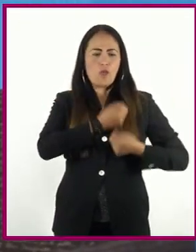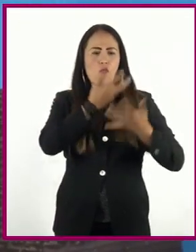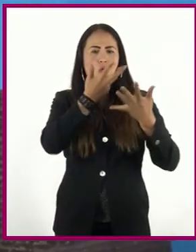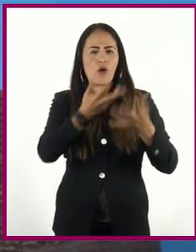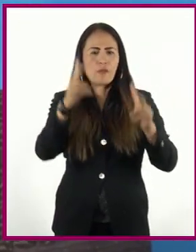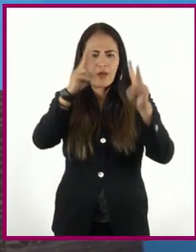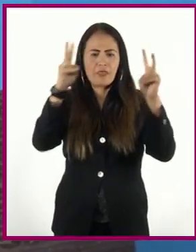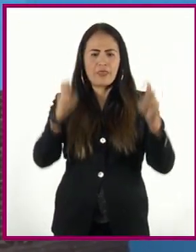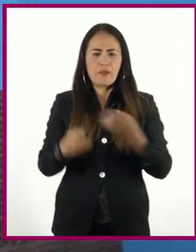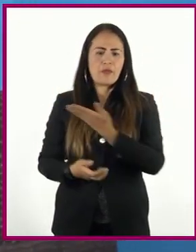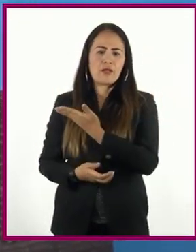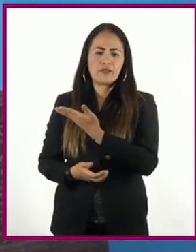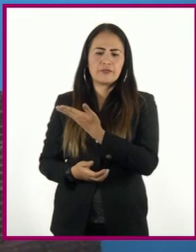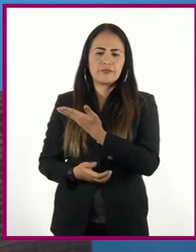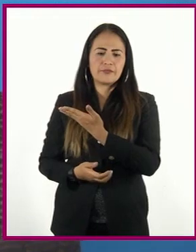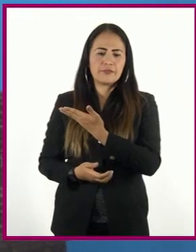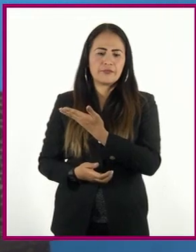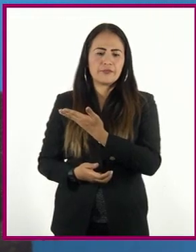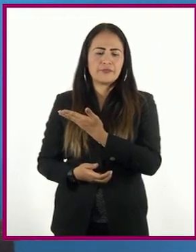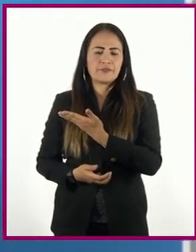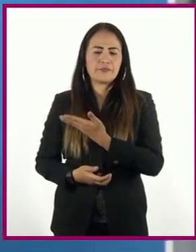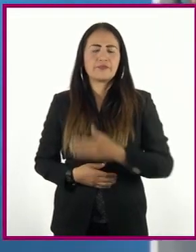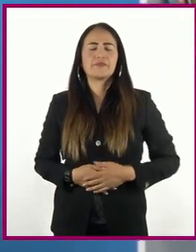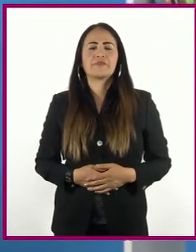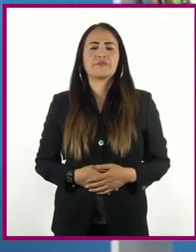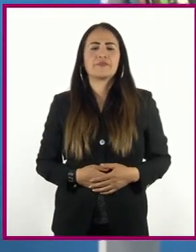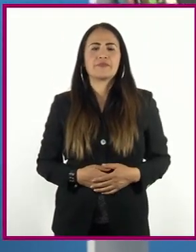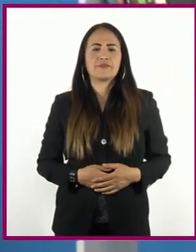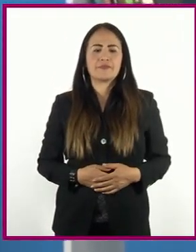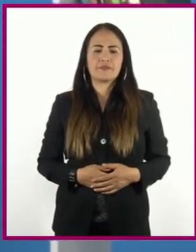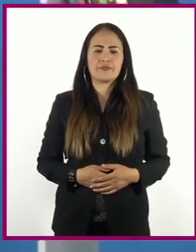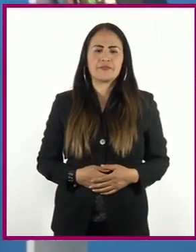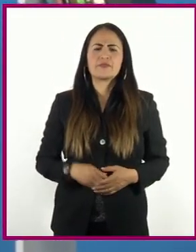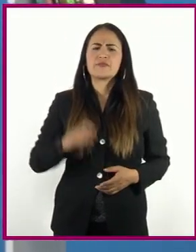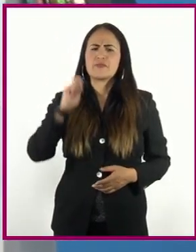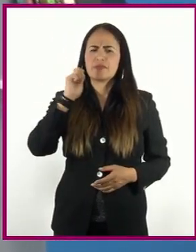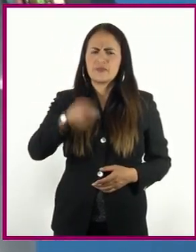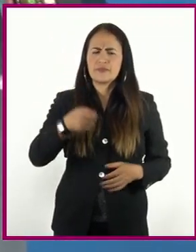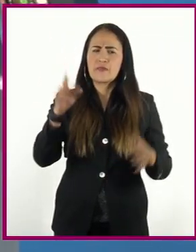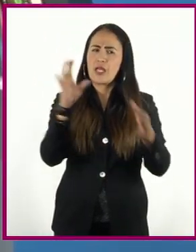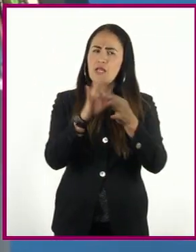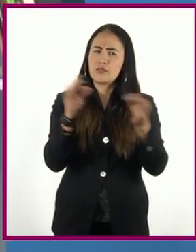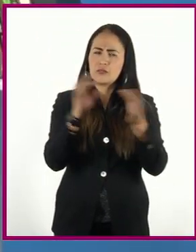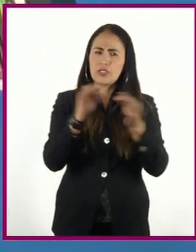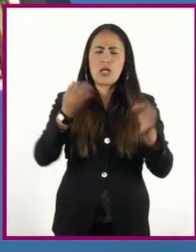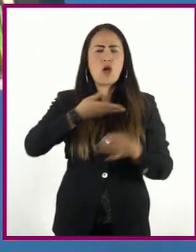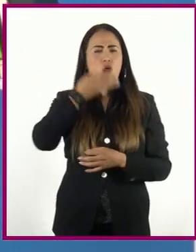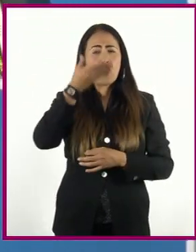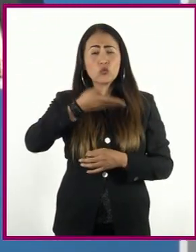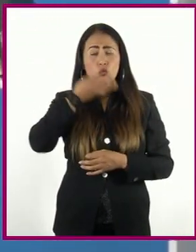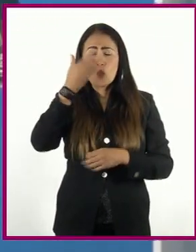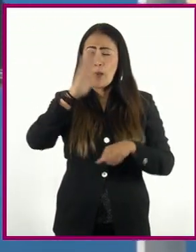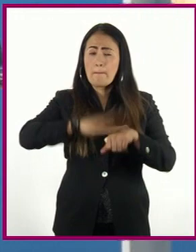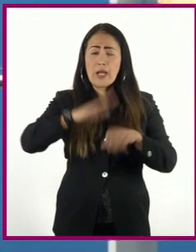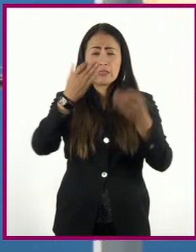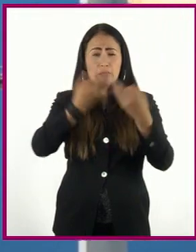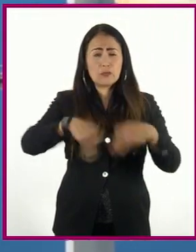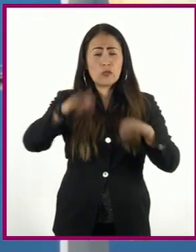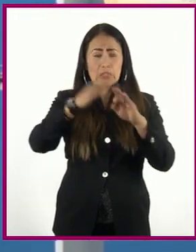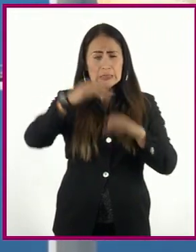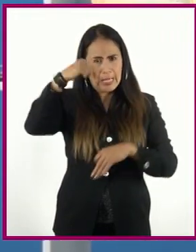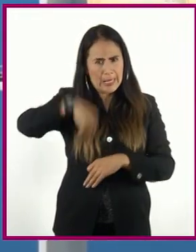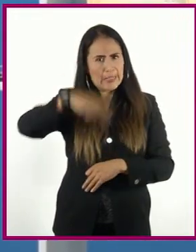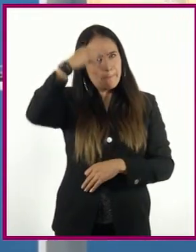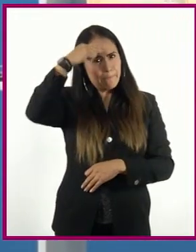titulado Llorar el hueso, de Luis G. Isa, el cual relata una de las tradiciones más importantes de nuestro